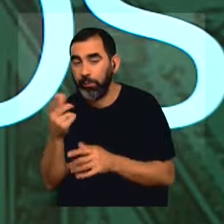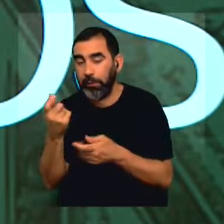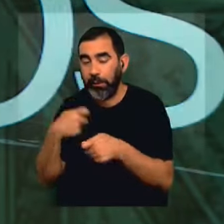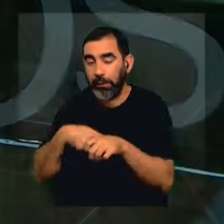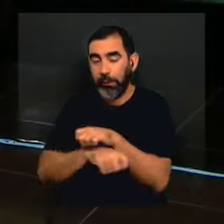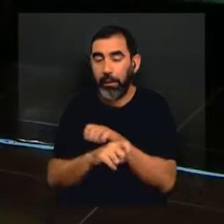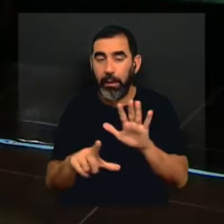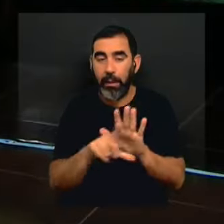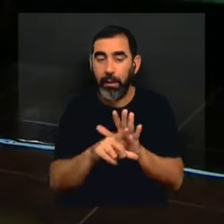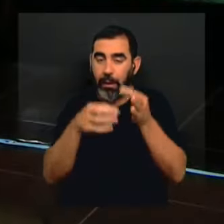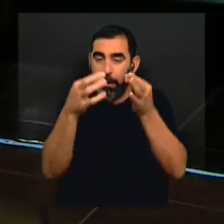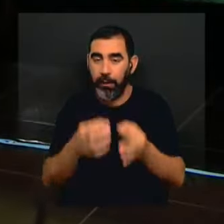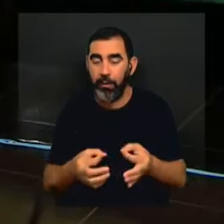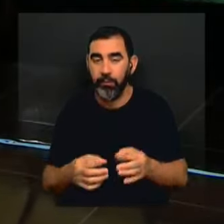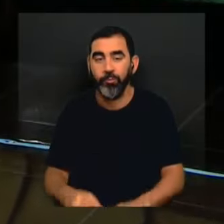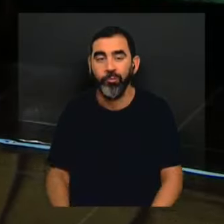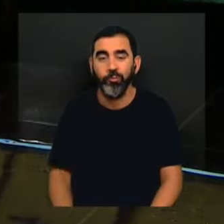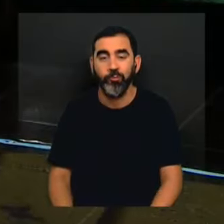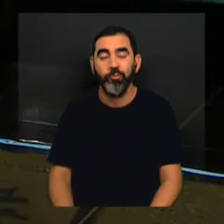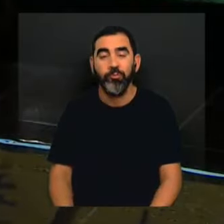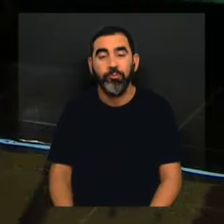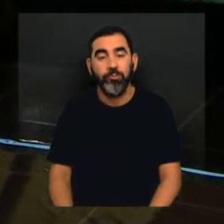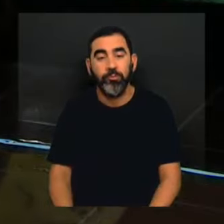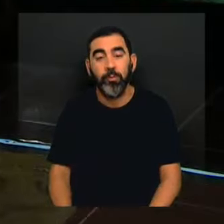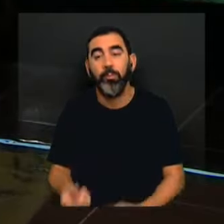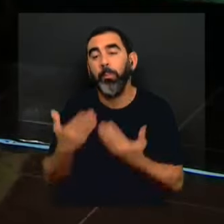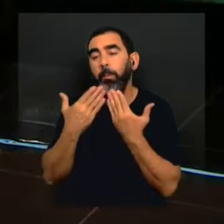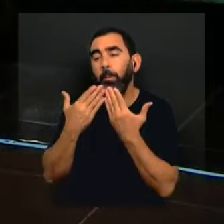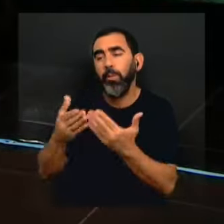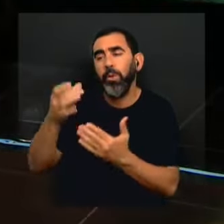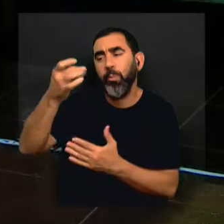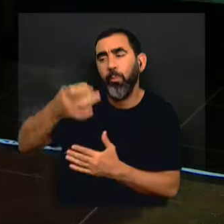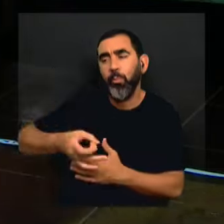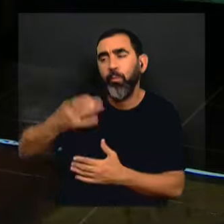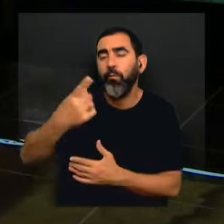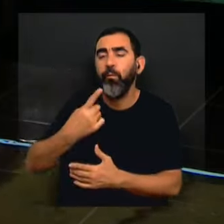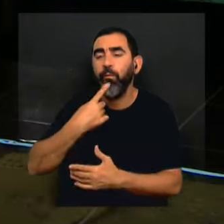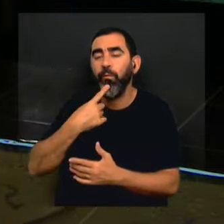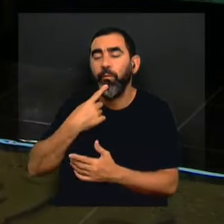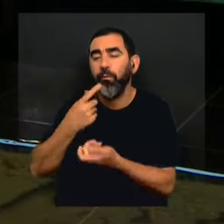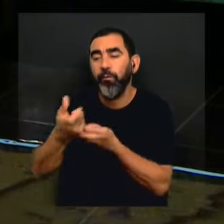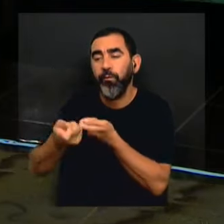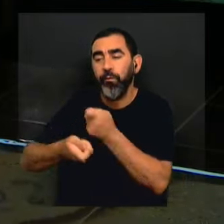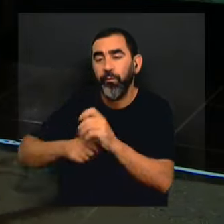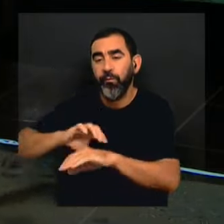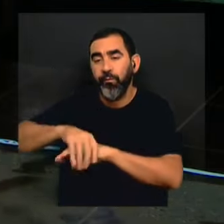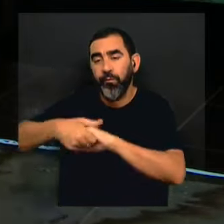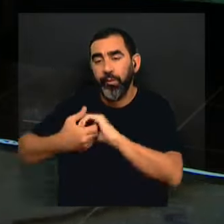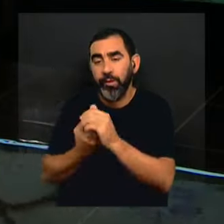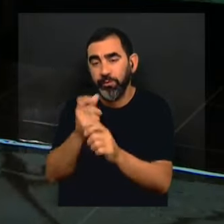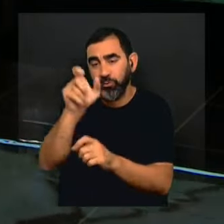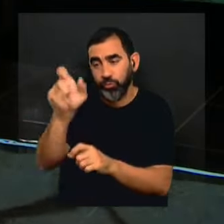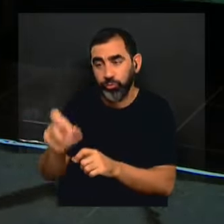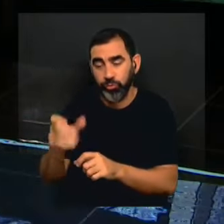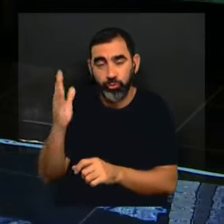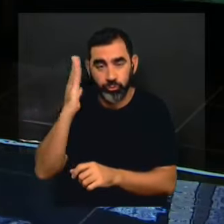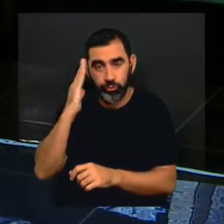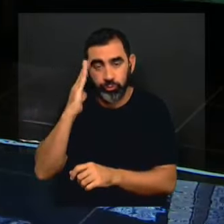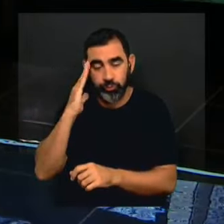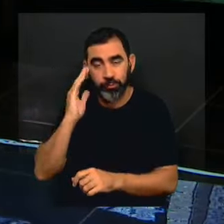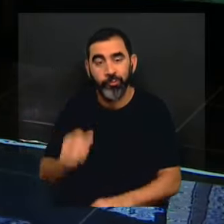maneras que justamente son irregulares y por eso consultamos al especialista en políticas contra lavado de activos Ricardo Gil iribarne que